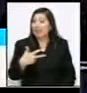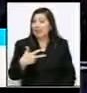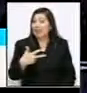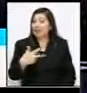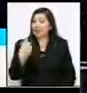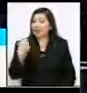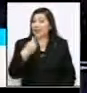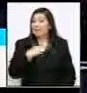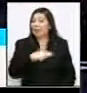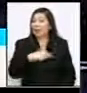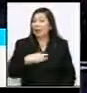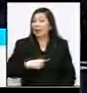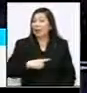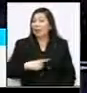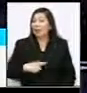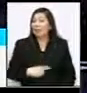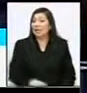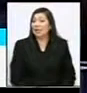primer ministro, jefe de gobierno.